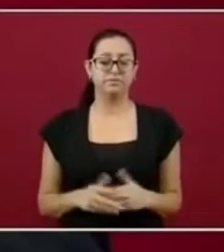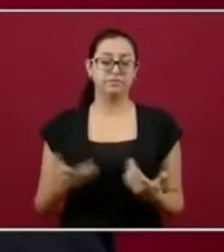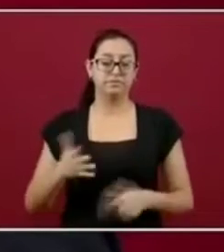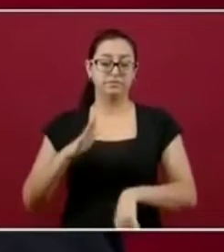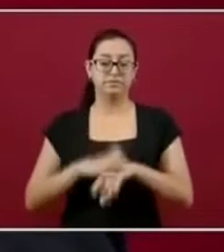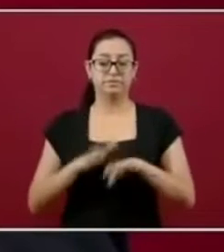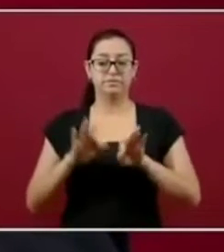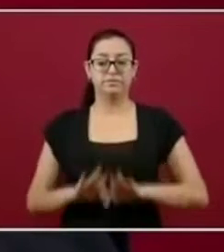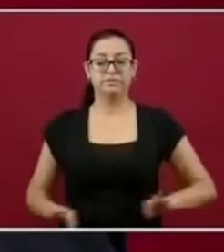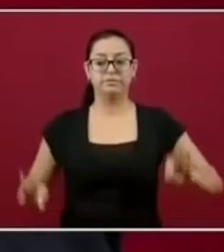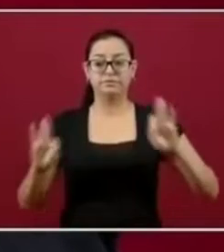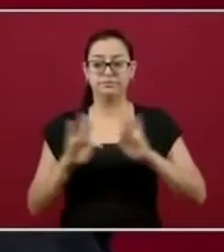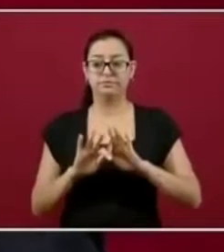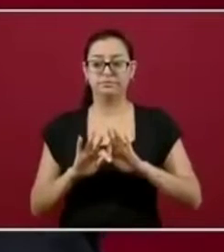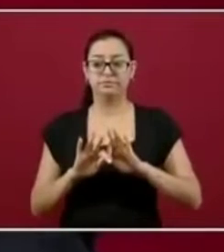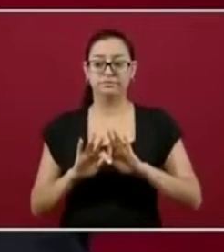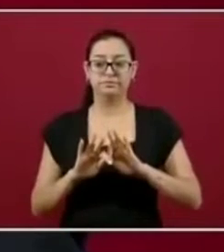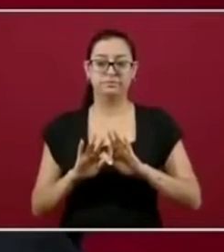economía